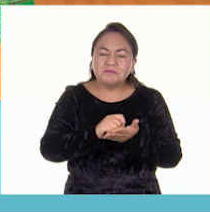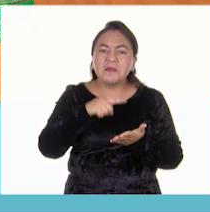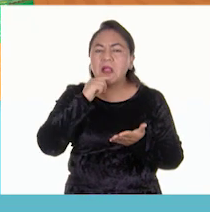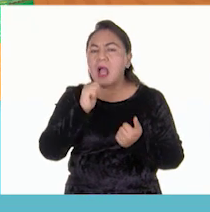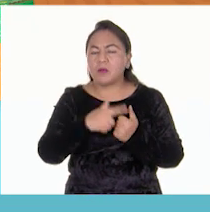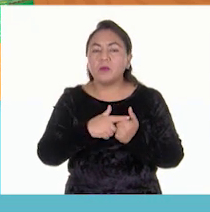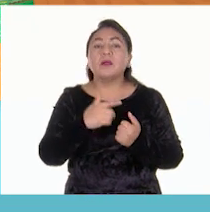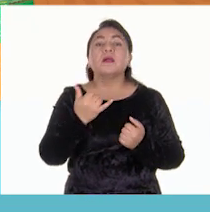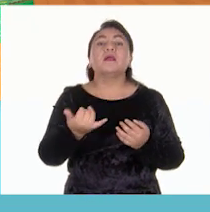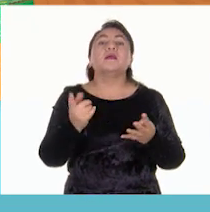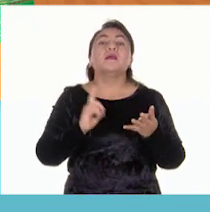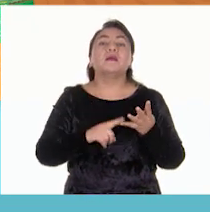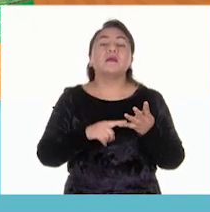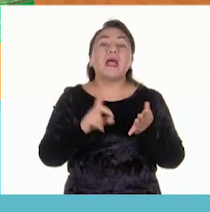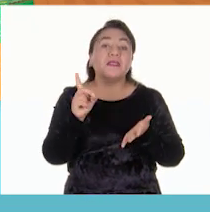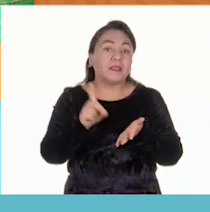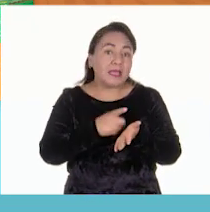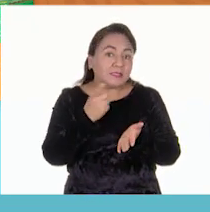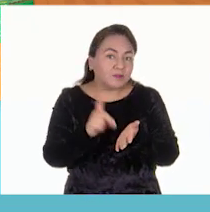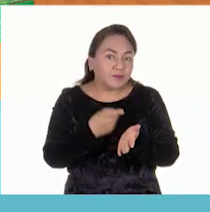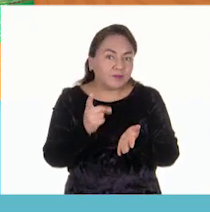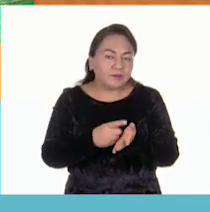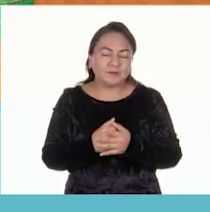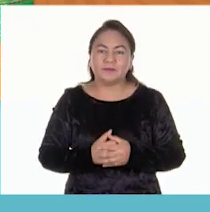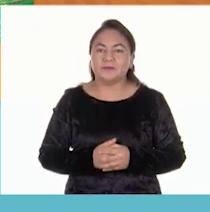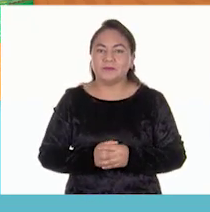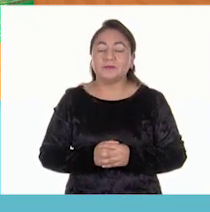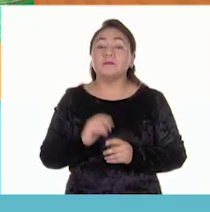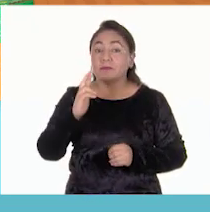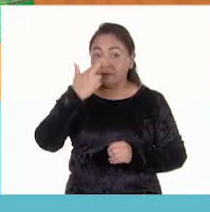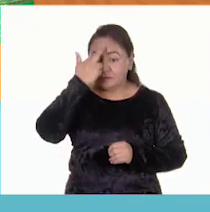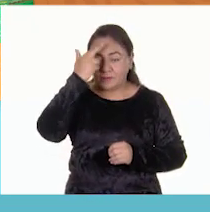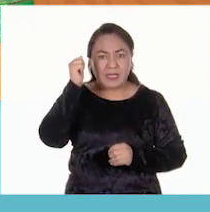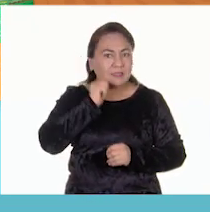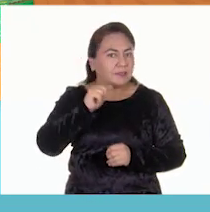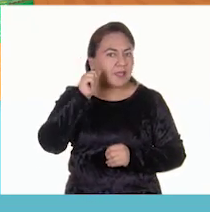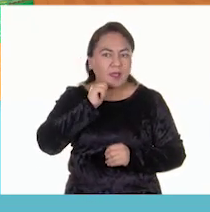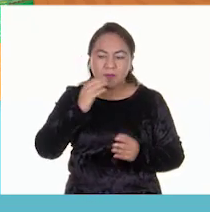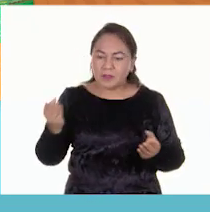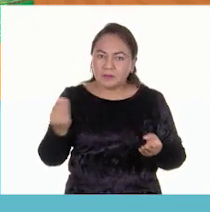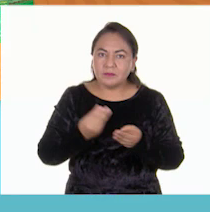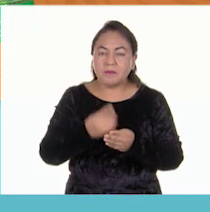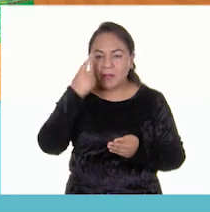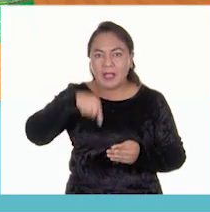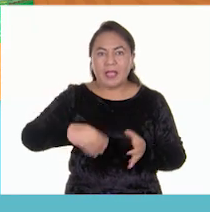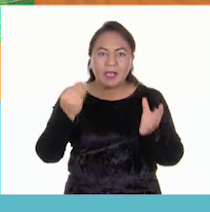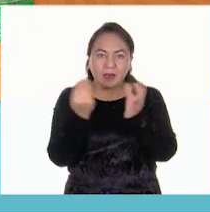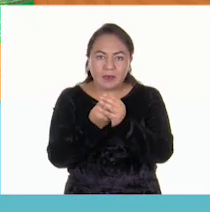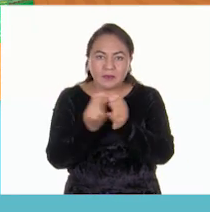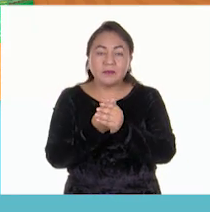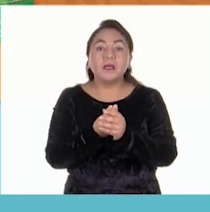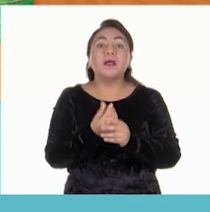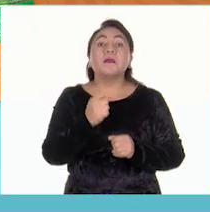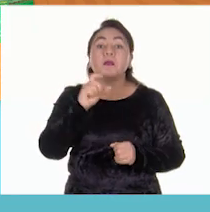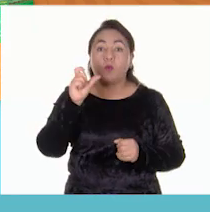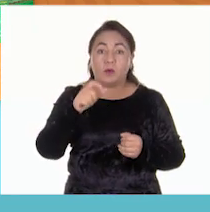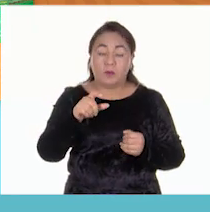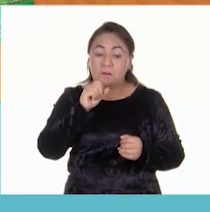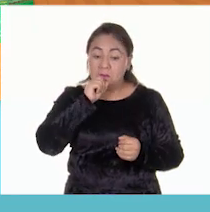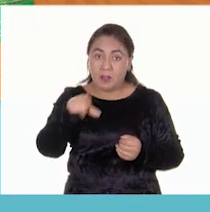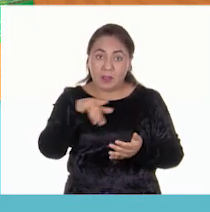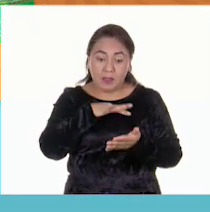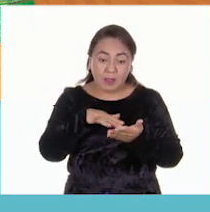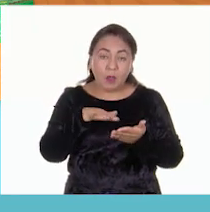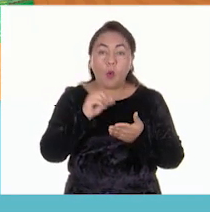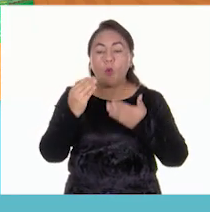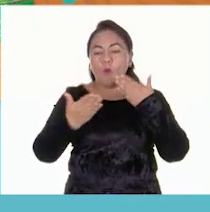ser posible, un diccionario. Recuerden tenerlo siempre a la mano durante esta clase y también al leer o